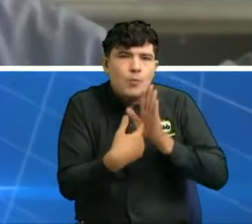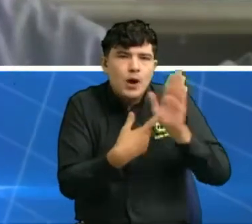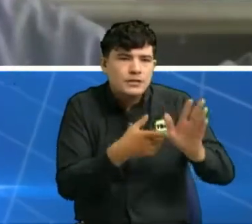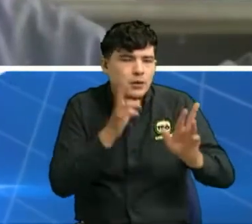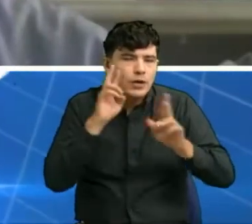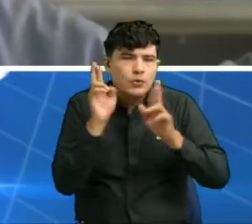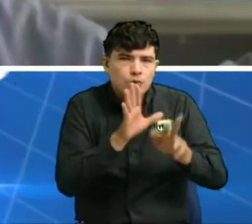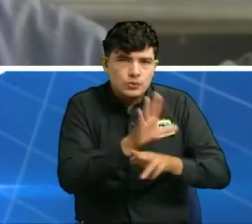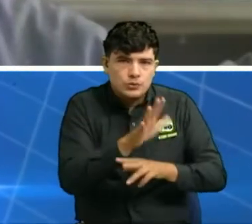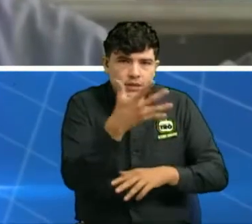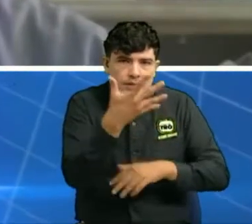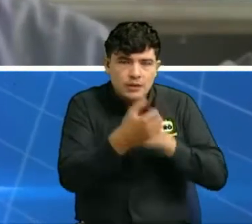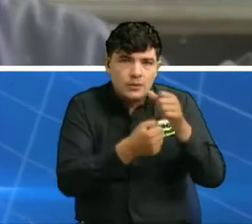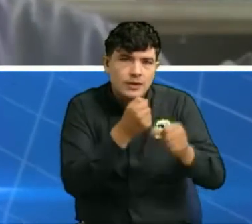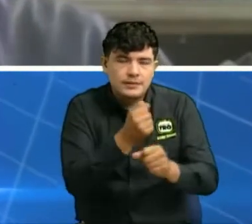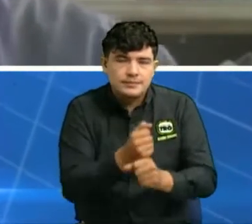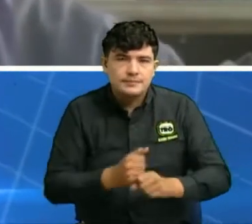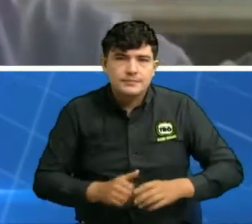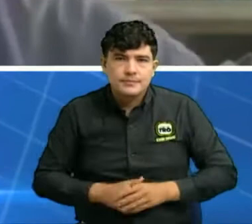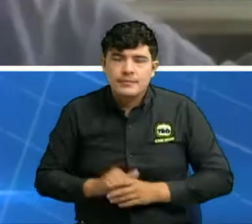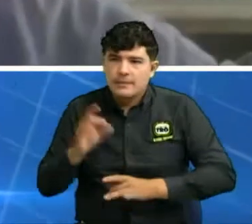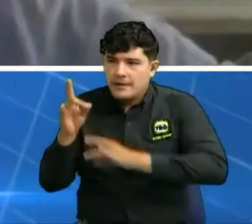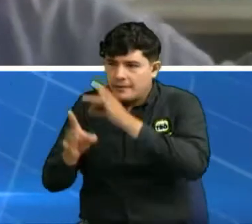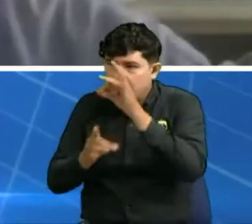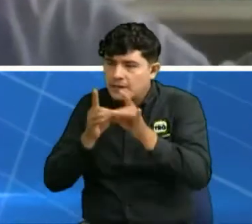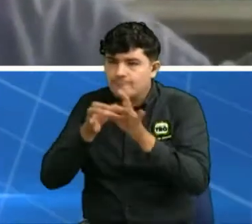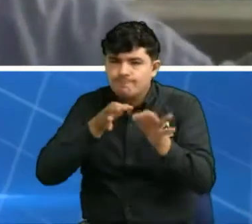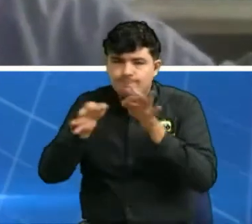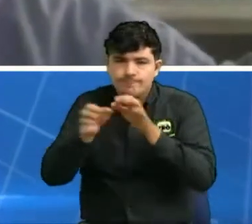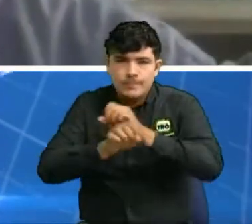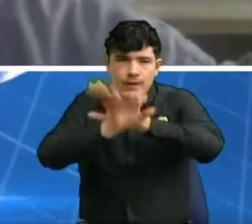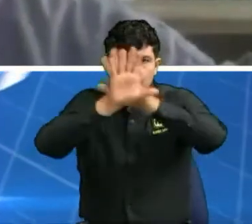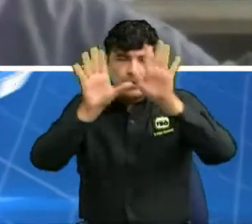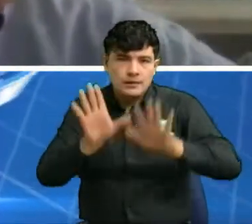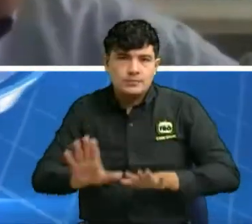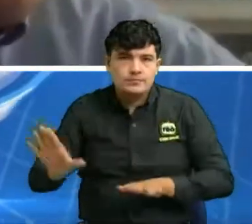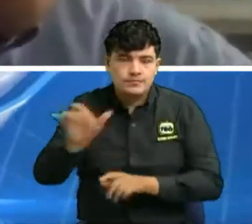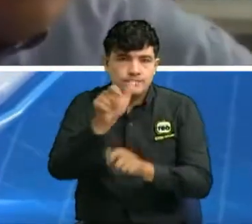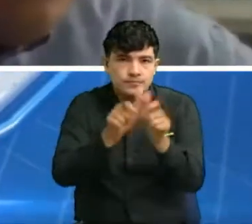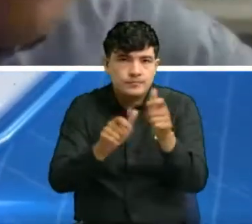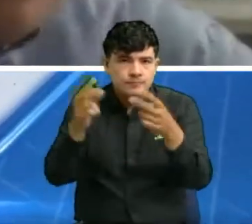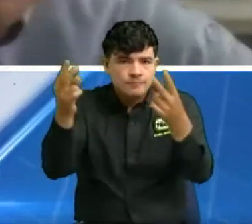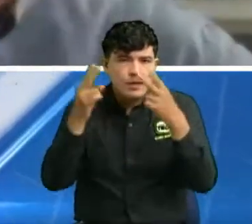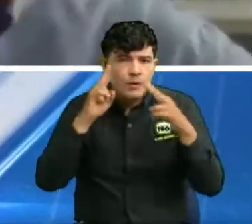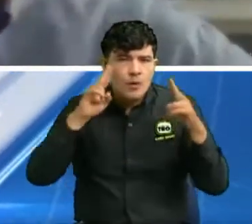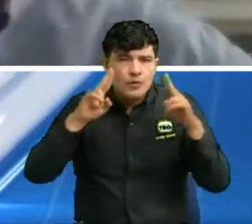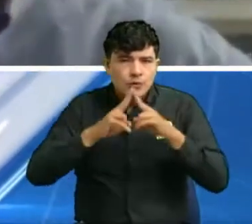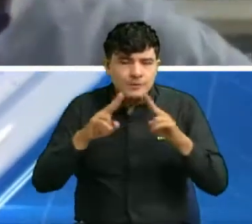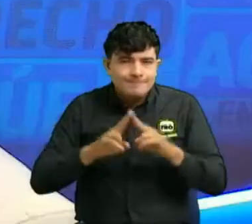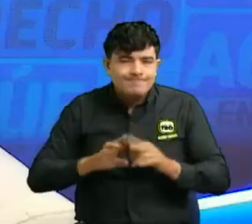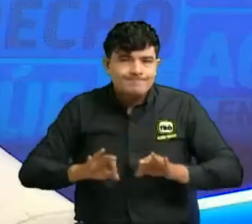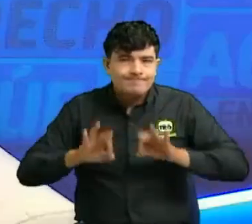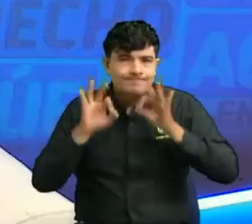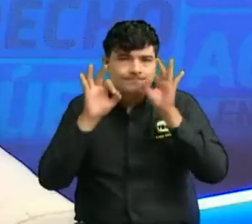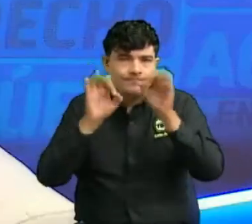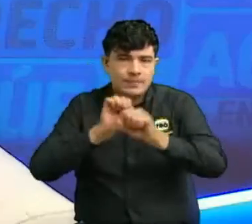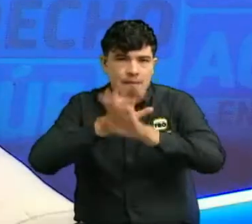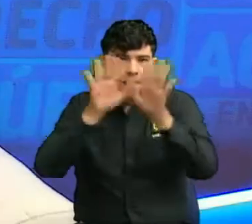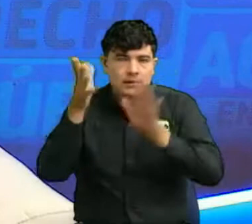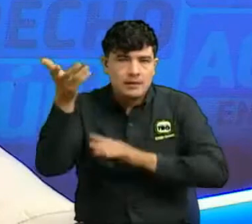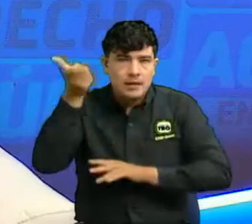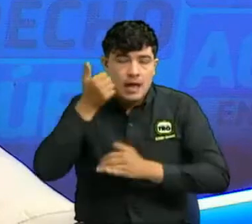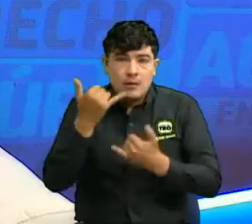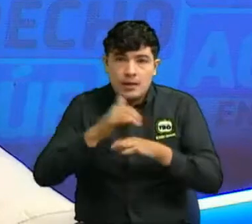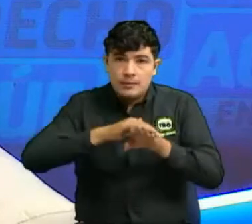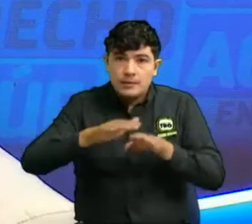Perfecto, muy bien, esperamos que esto les haya quedado claro a nuestros televidentes, que tengamos esto presente. Invitamos a nuestros televidentes